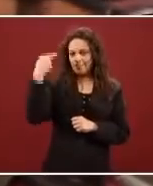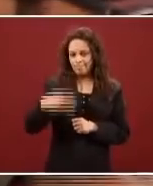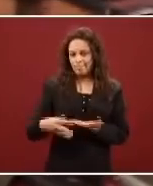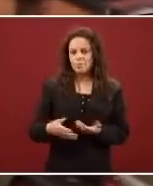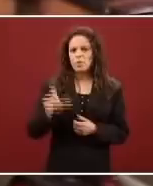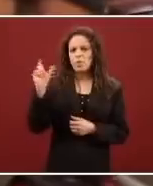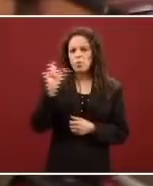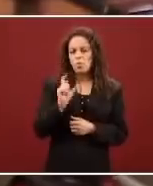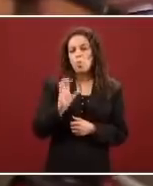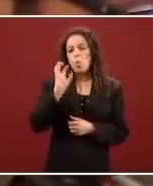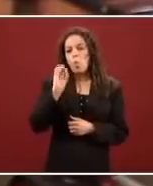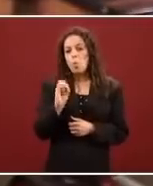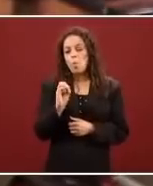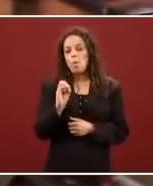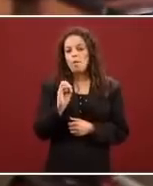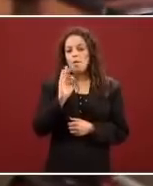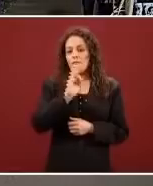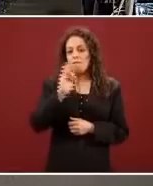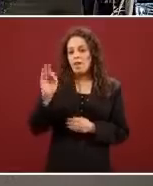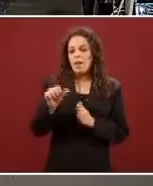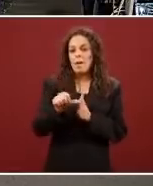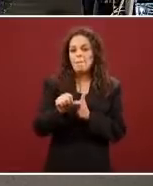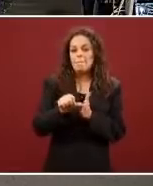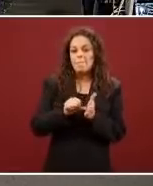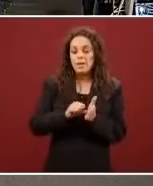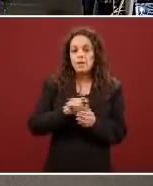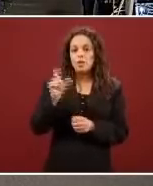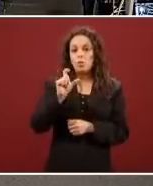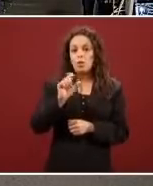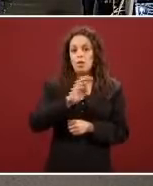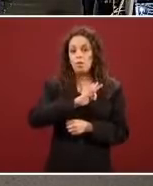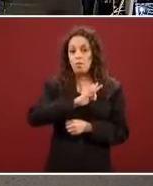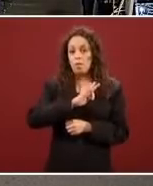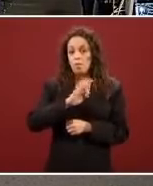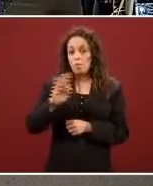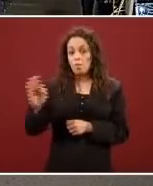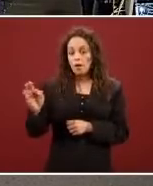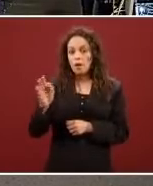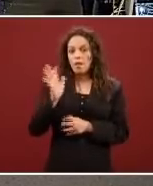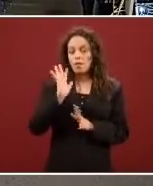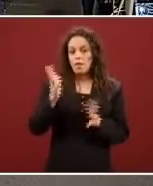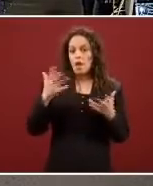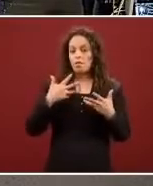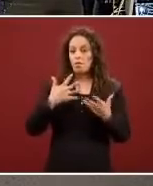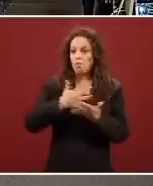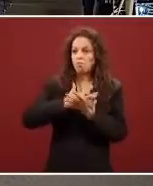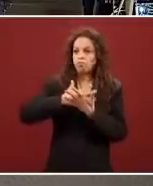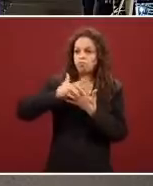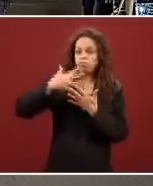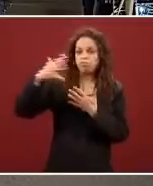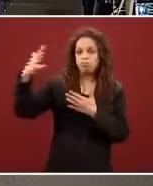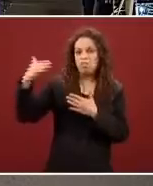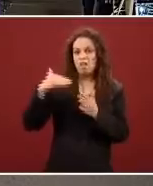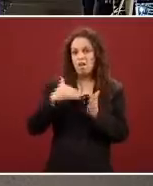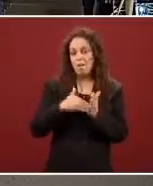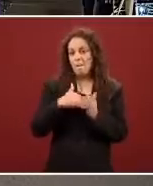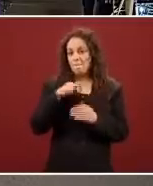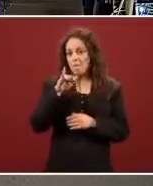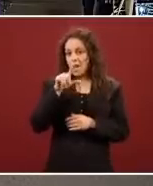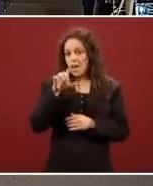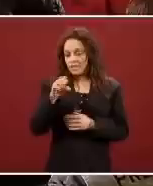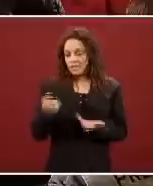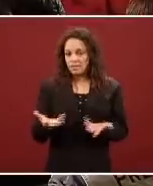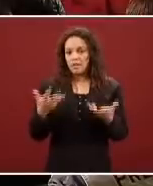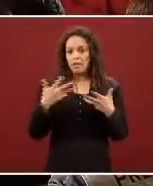qué mes se podría esperar el pico, la crisis, los miles? ¿Y cuánto tiempo duraría